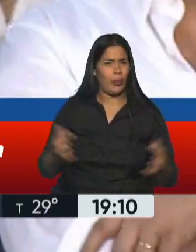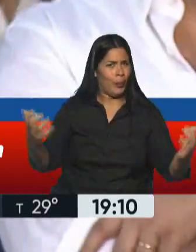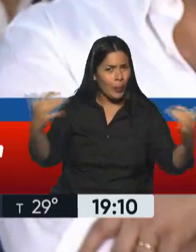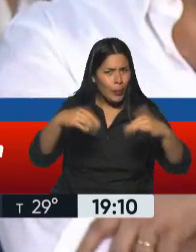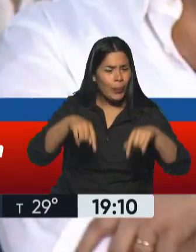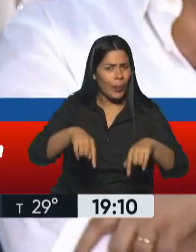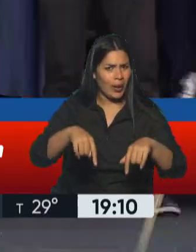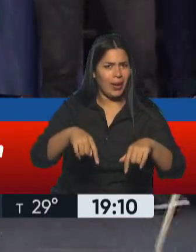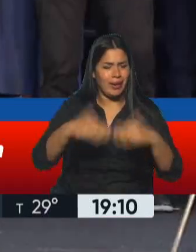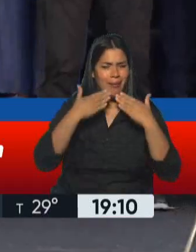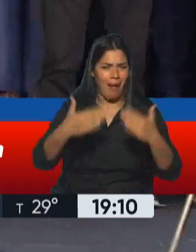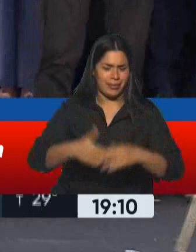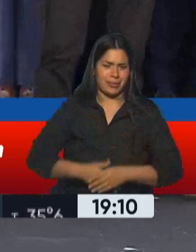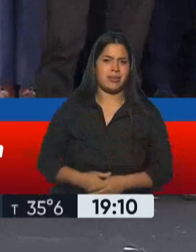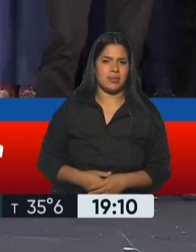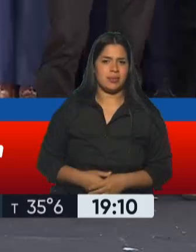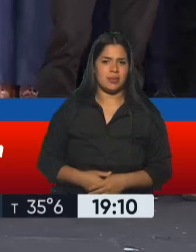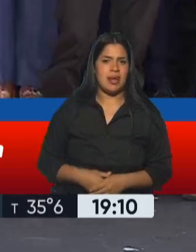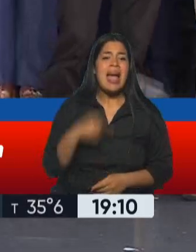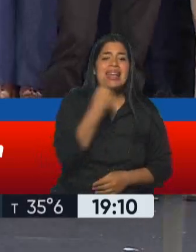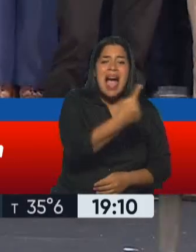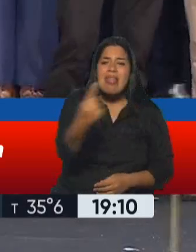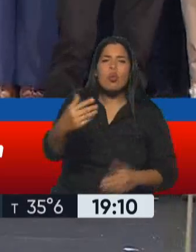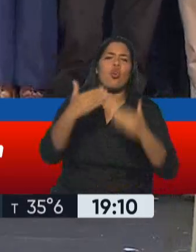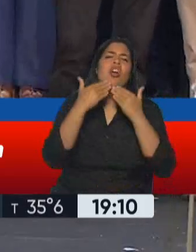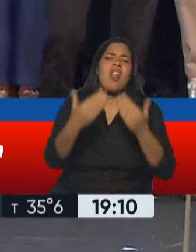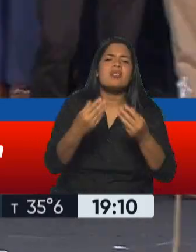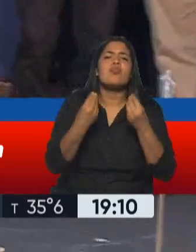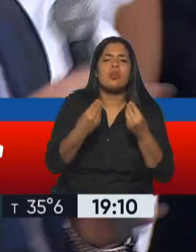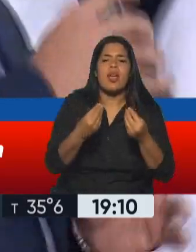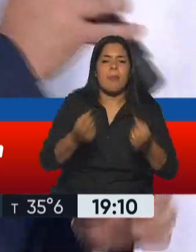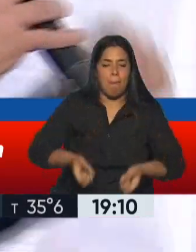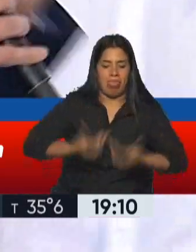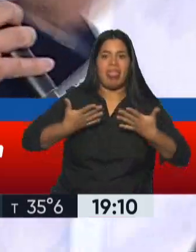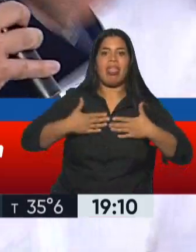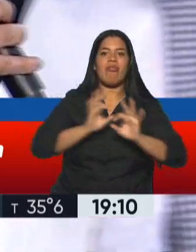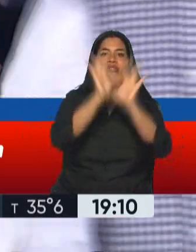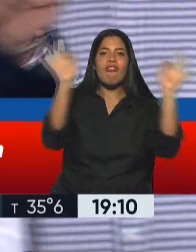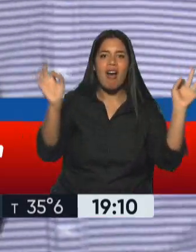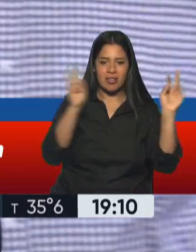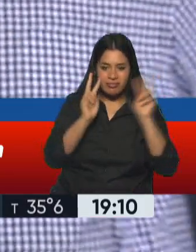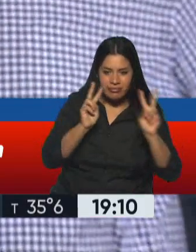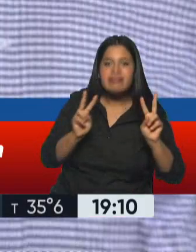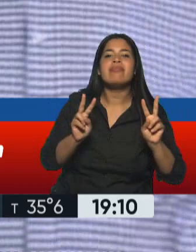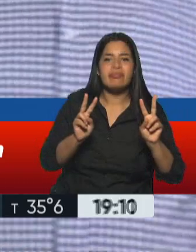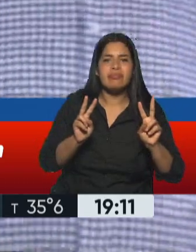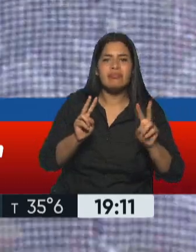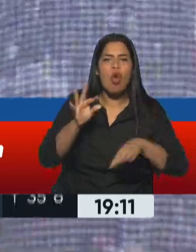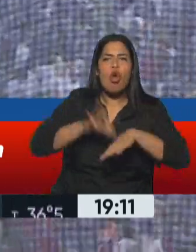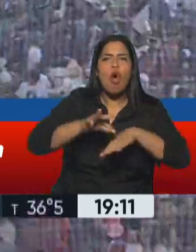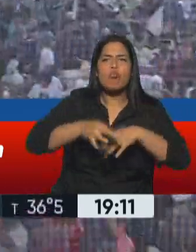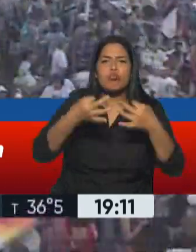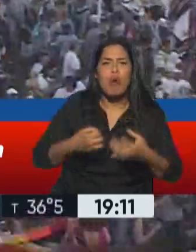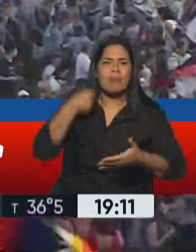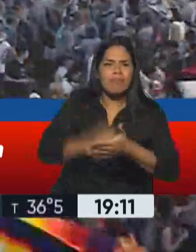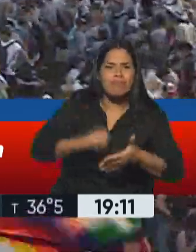venido. Les agradezco a todos y cada uno de ustedes la felicidad que expresan, el compromiso militante que expresan.